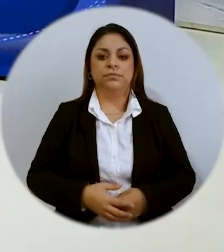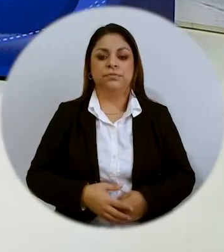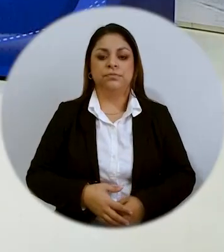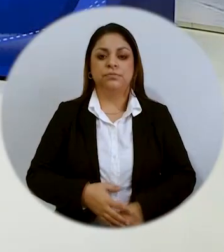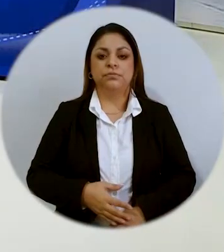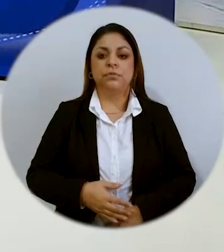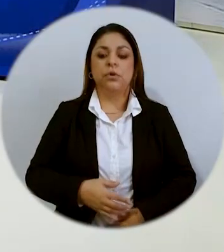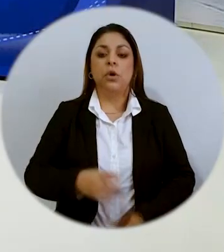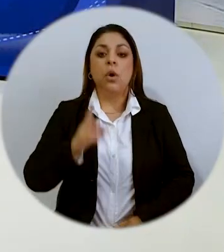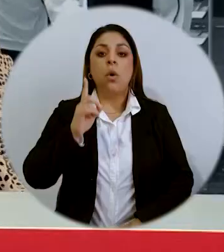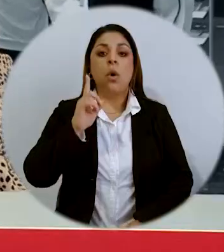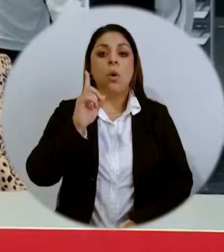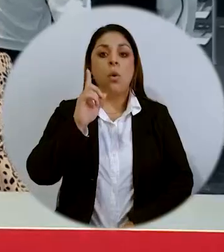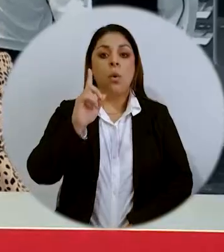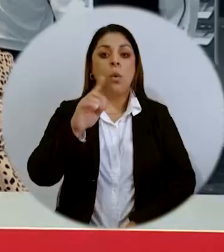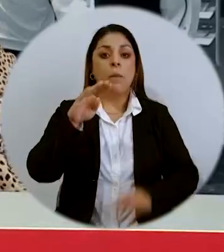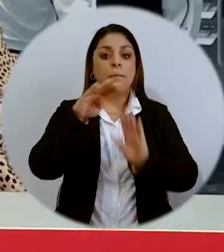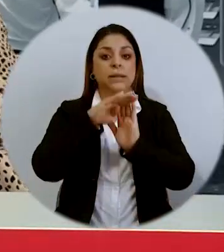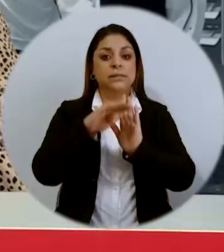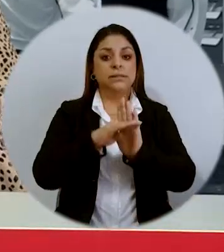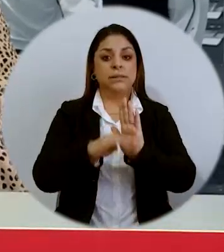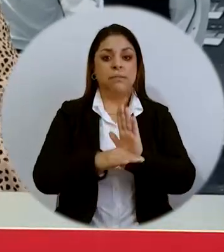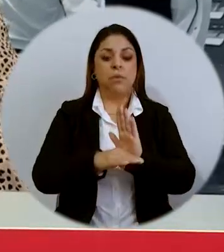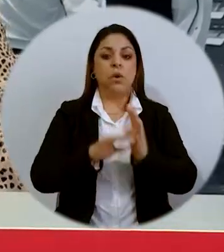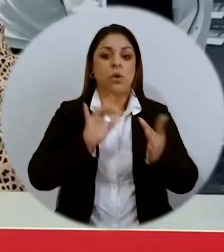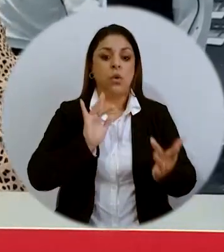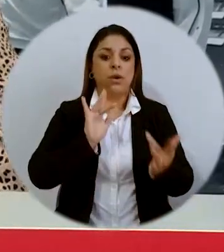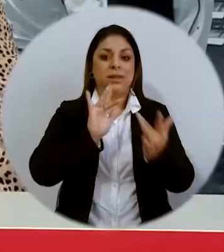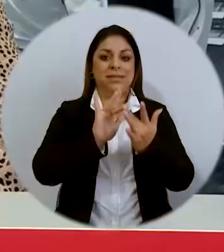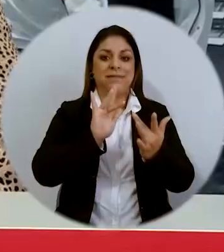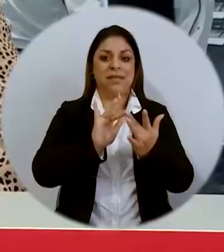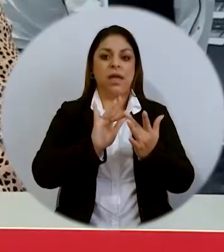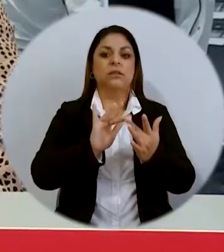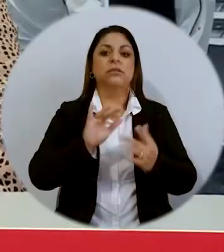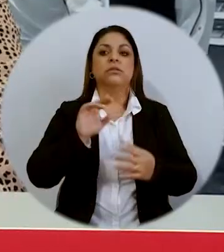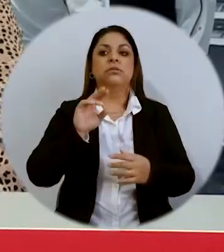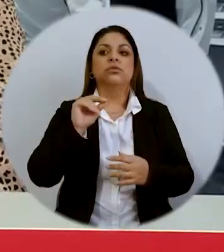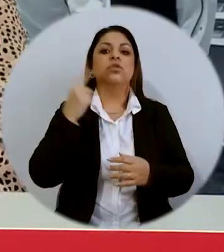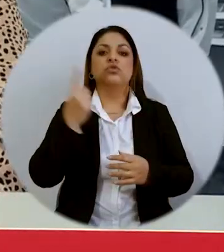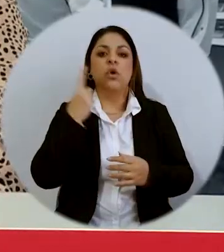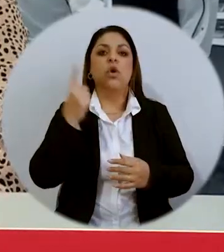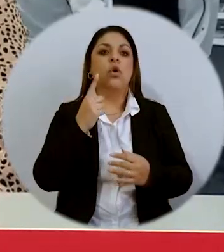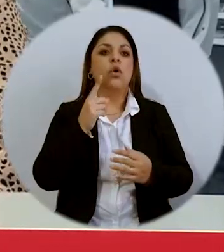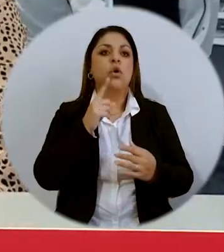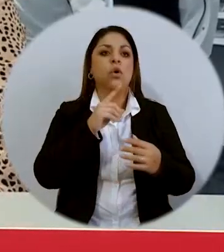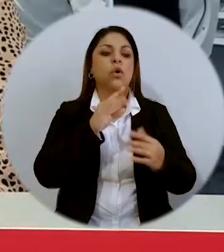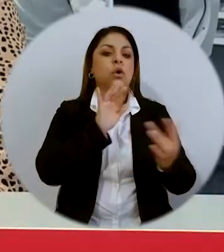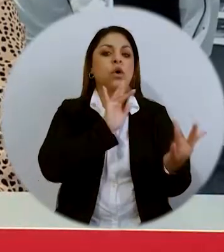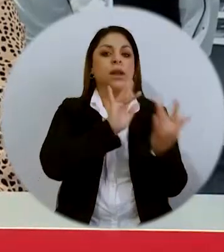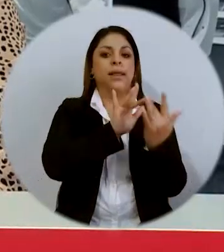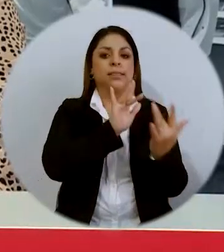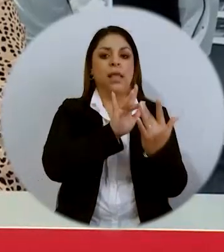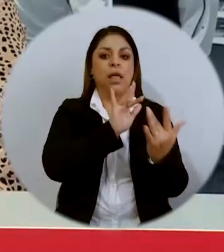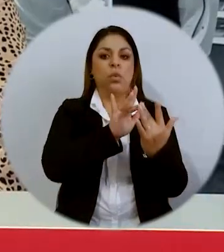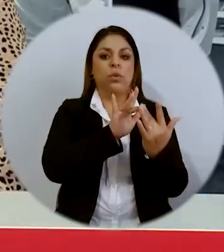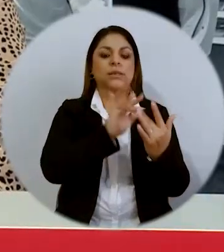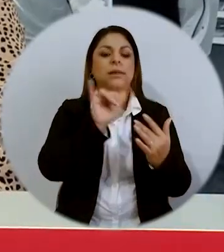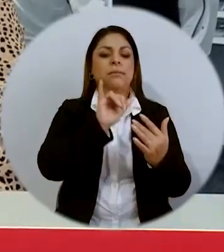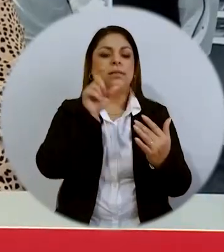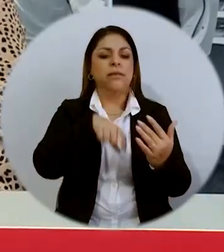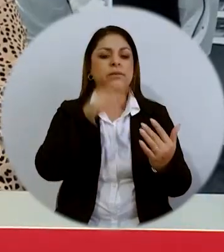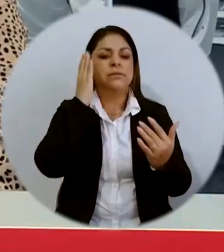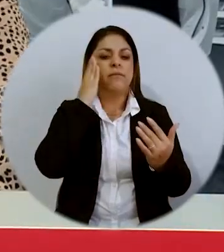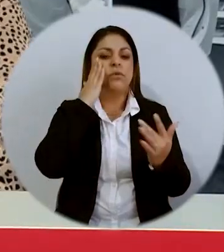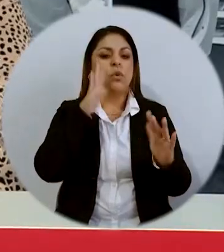Un principio de la conectividad no es solo estar conectados, sino saber estar conectados. Claro. Entonces es por eso que hay